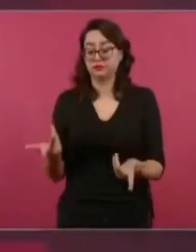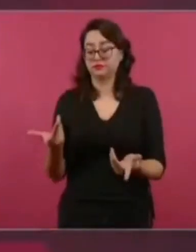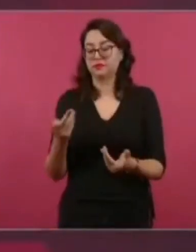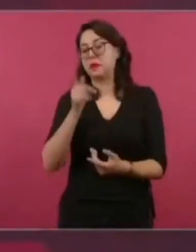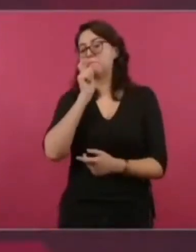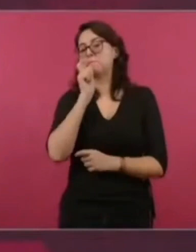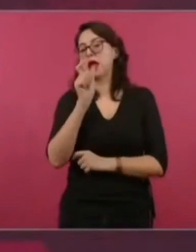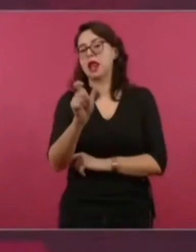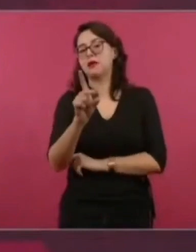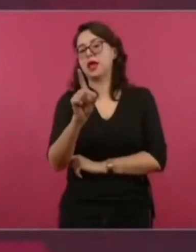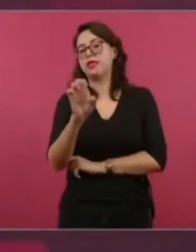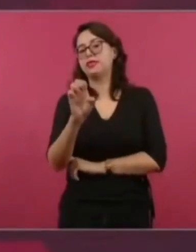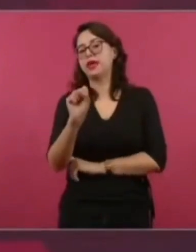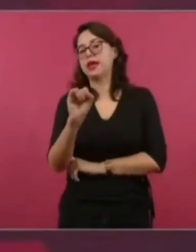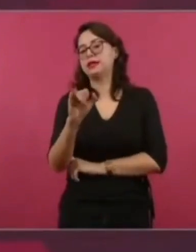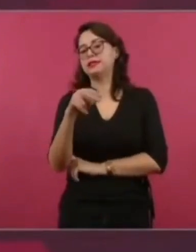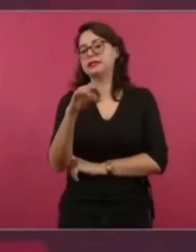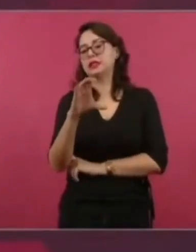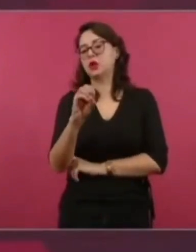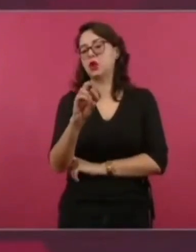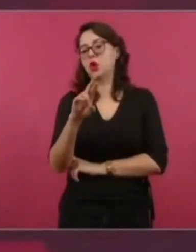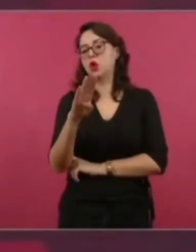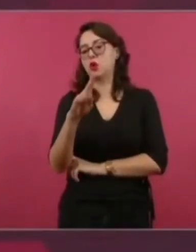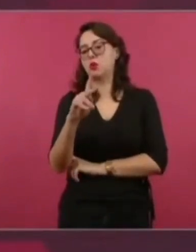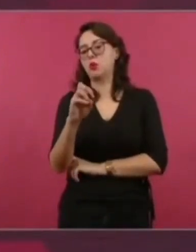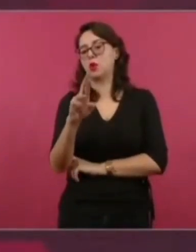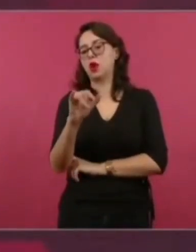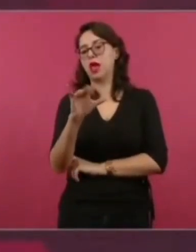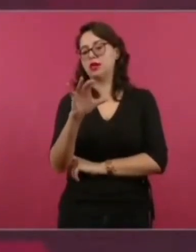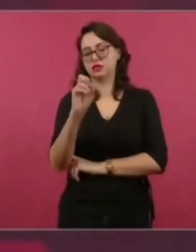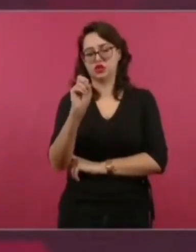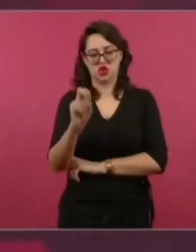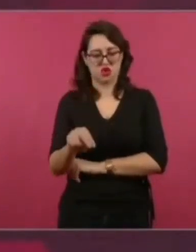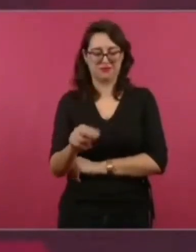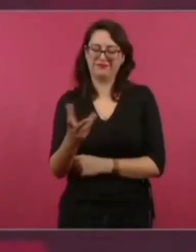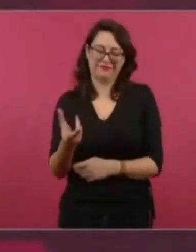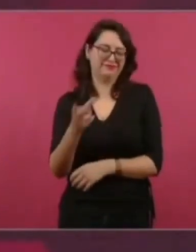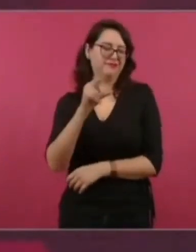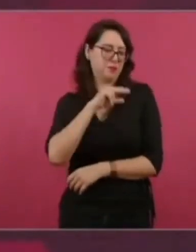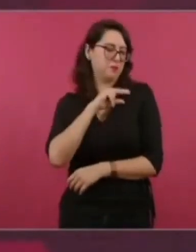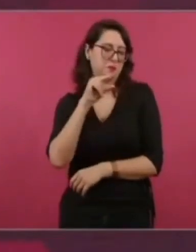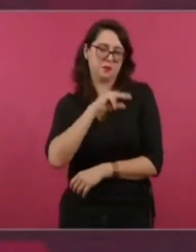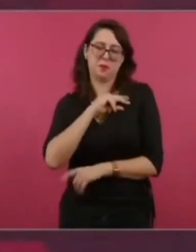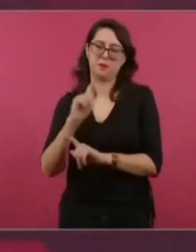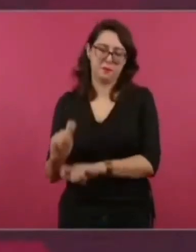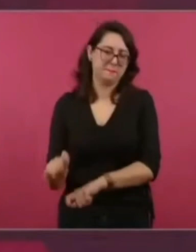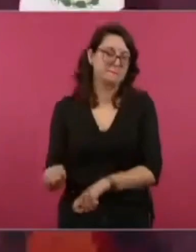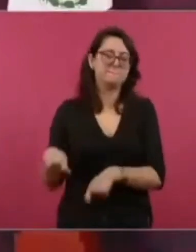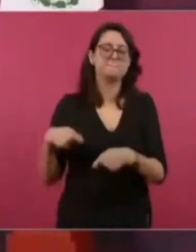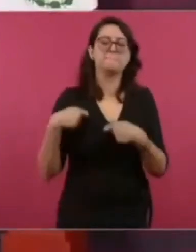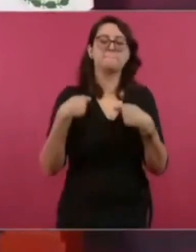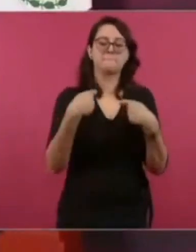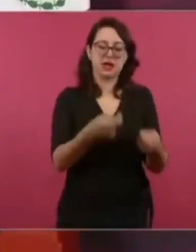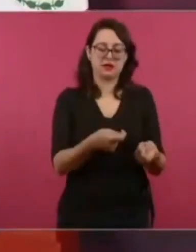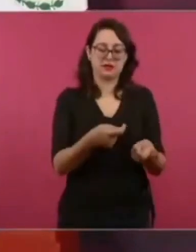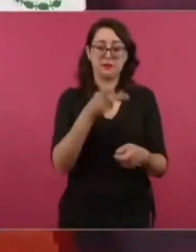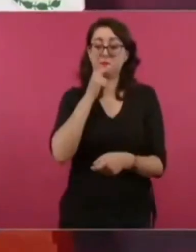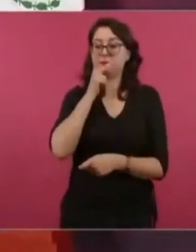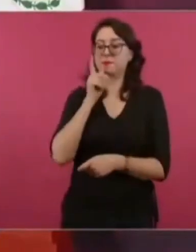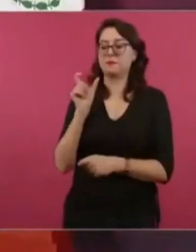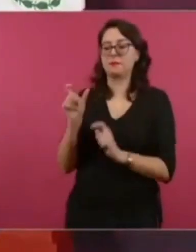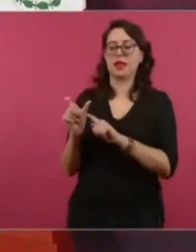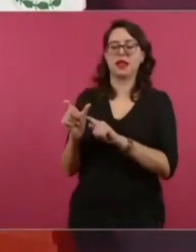desincorporación de los bienes no estratégicos, que no era más que el eufemismo